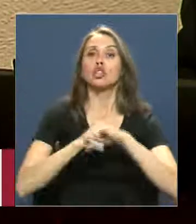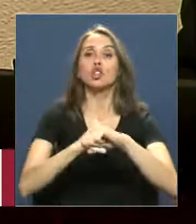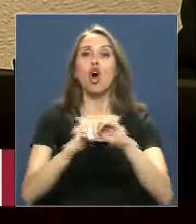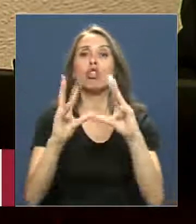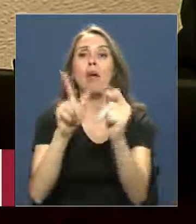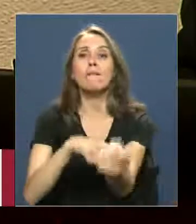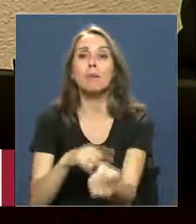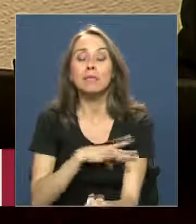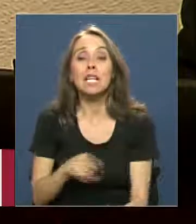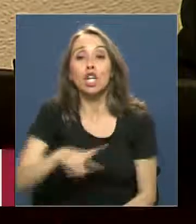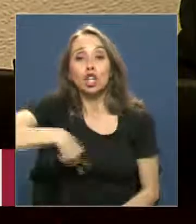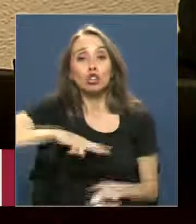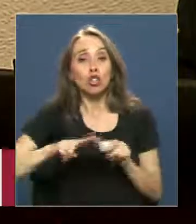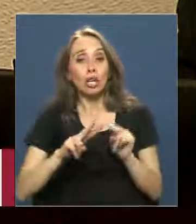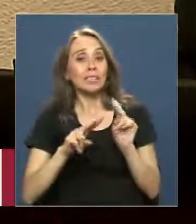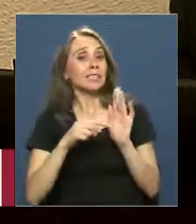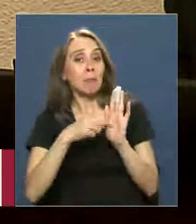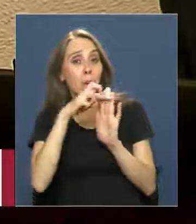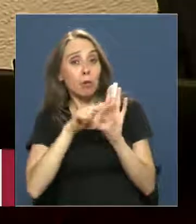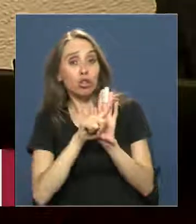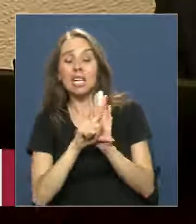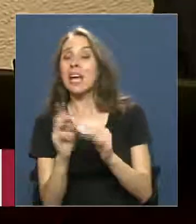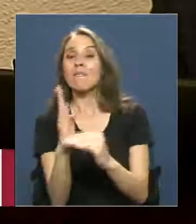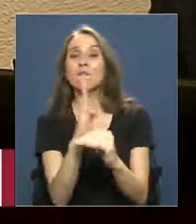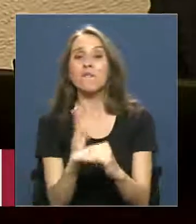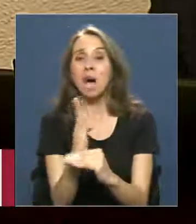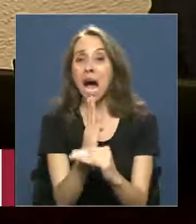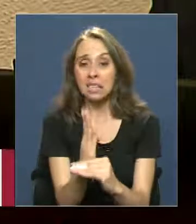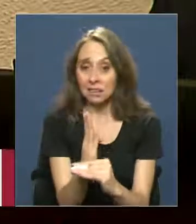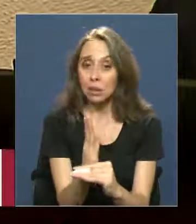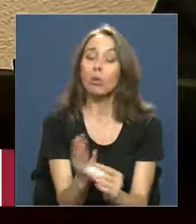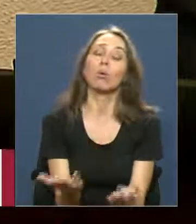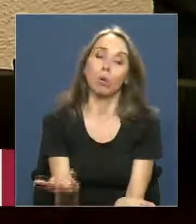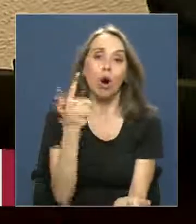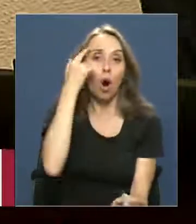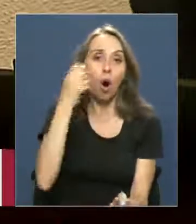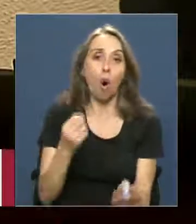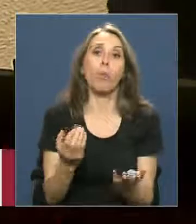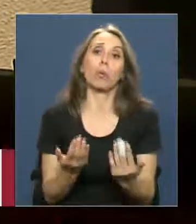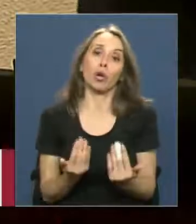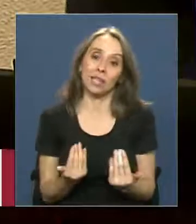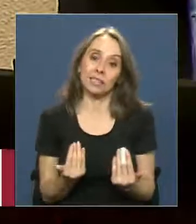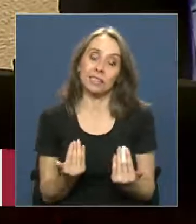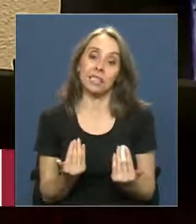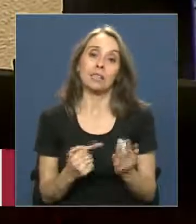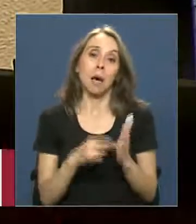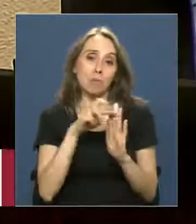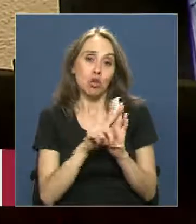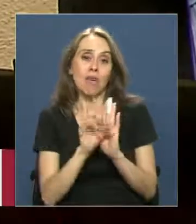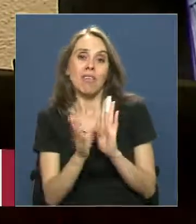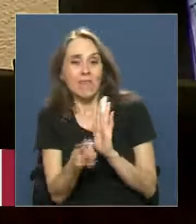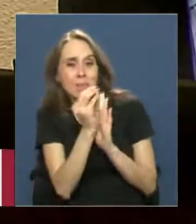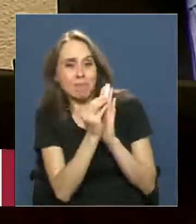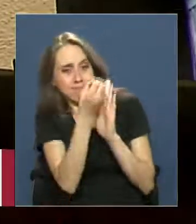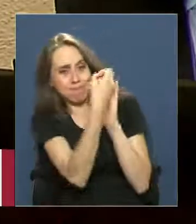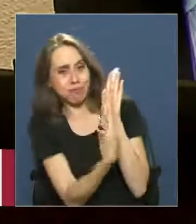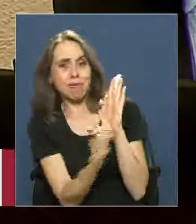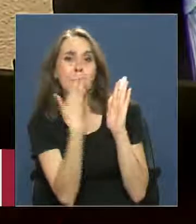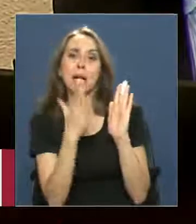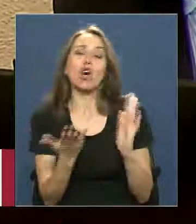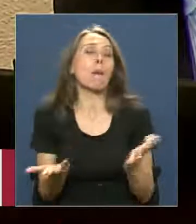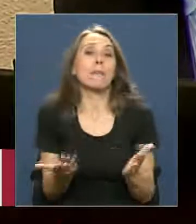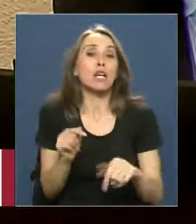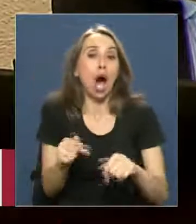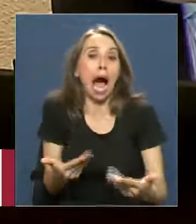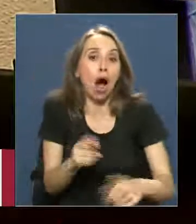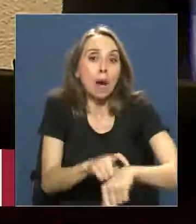día estamos legislando es una cuestión súper básica. Obviamente se requiere mejorar este proyecto, pero a la luz